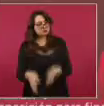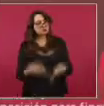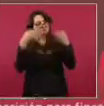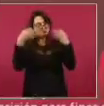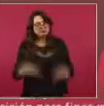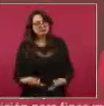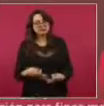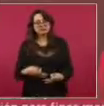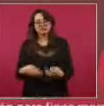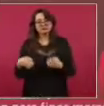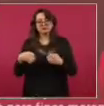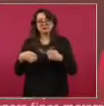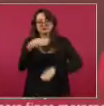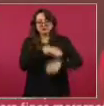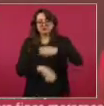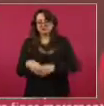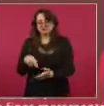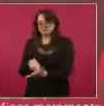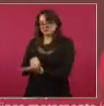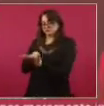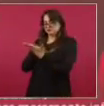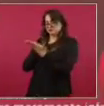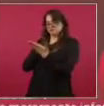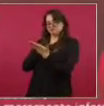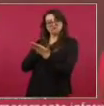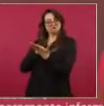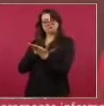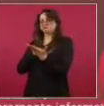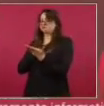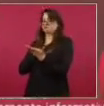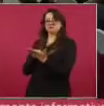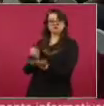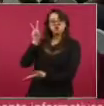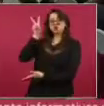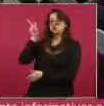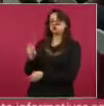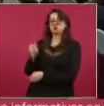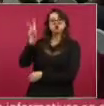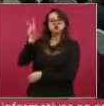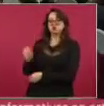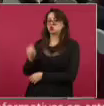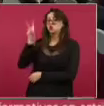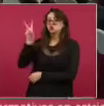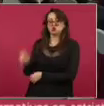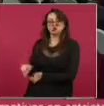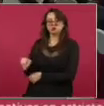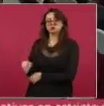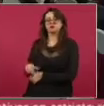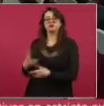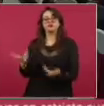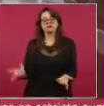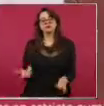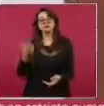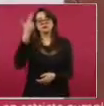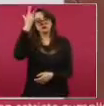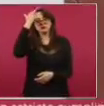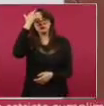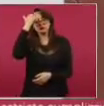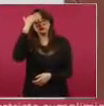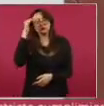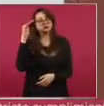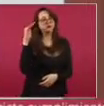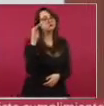empresarios contestaron con intransigencia y rechazaron el arbitraje de Porfirio Díaz